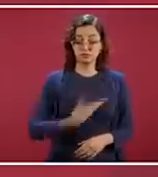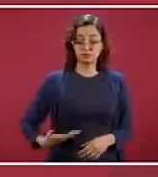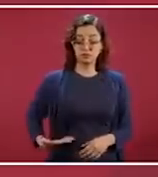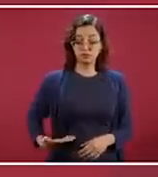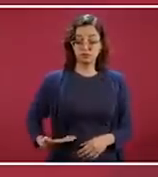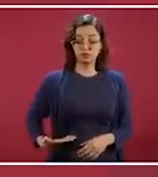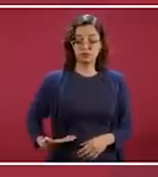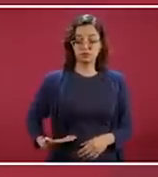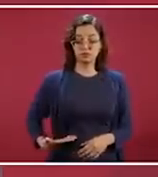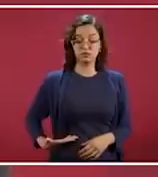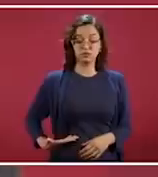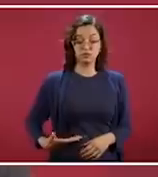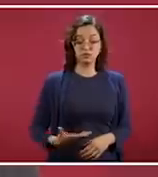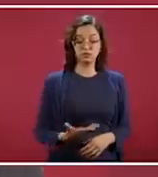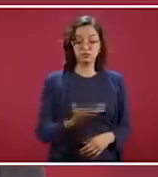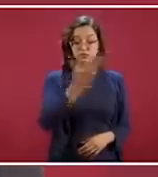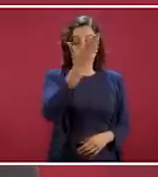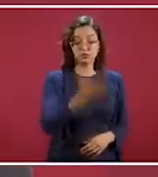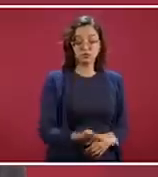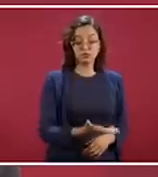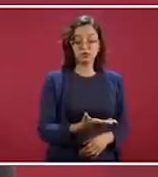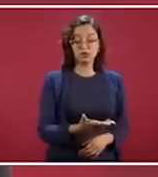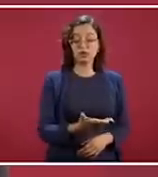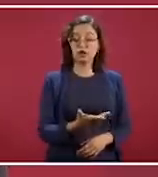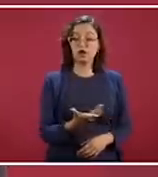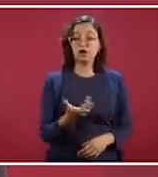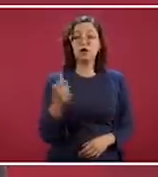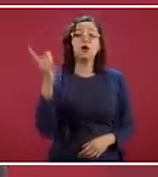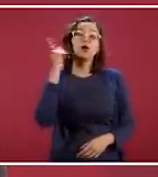que se enteraba por los periódicos